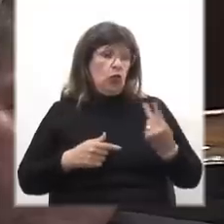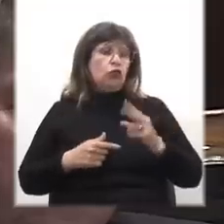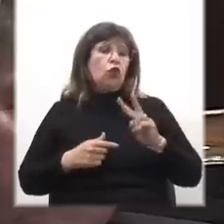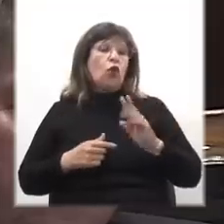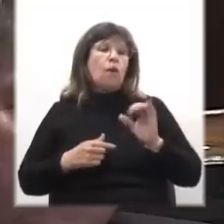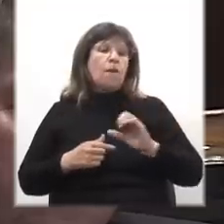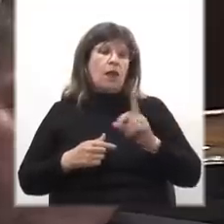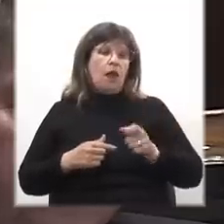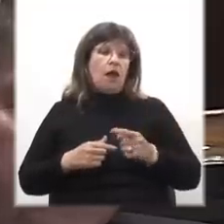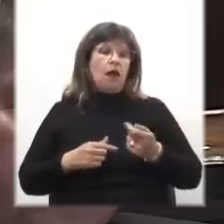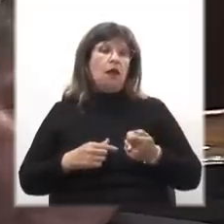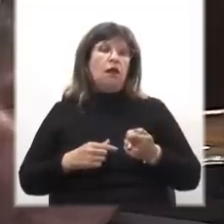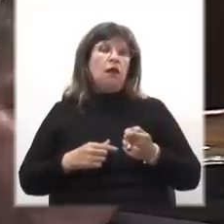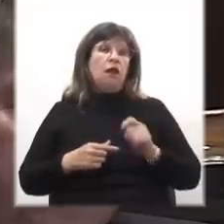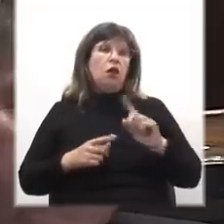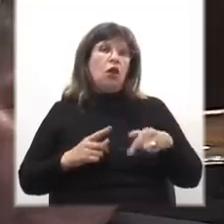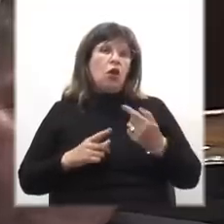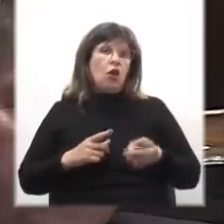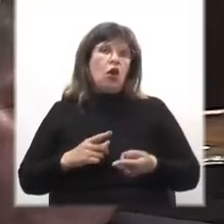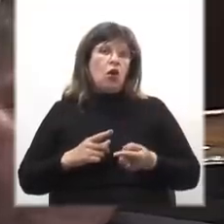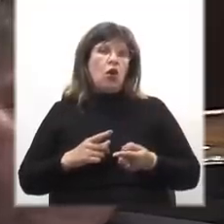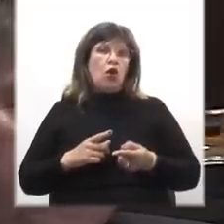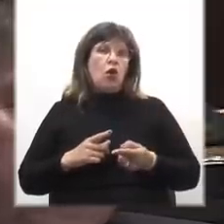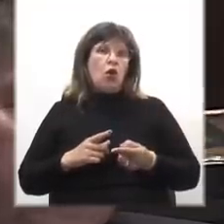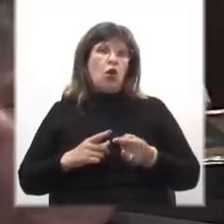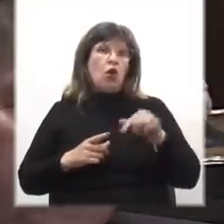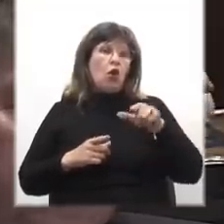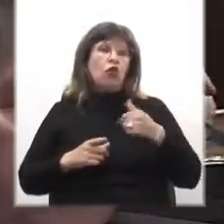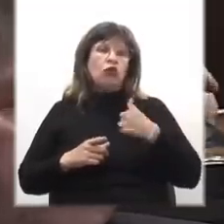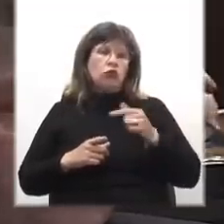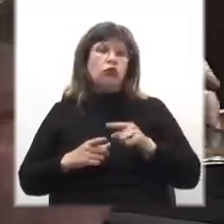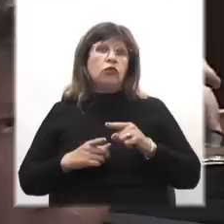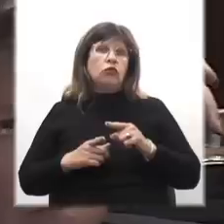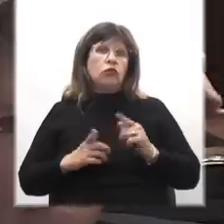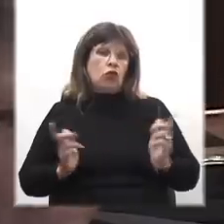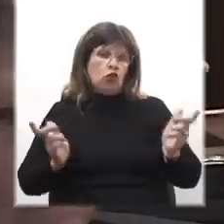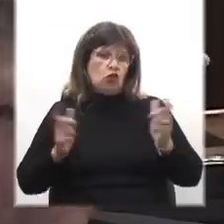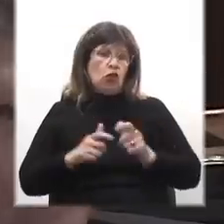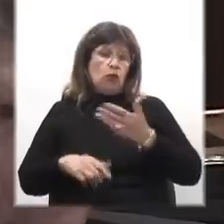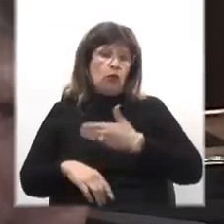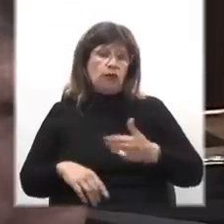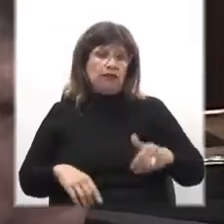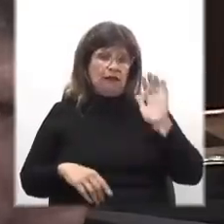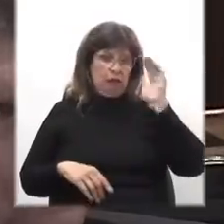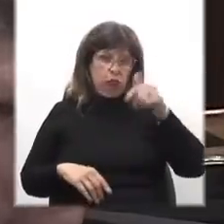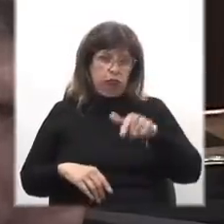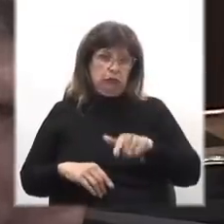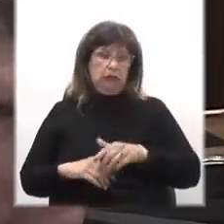otros digamos, otros militantes sociales, nos reunimos con el presidente de la República